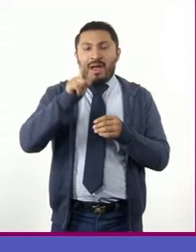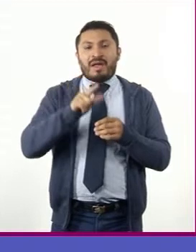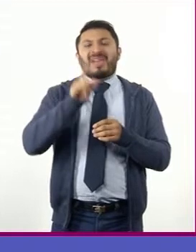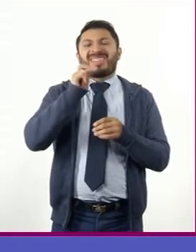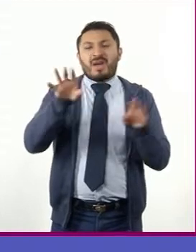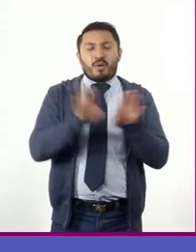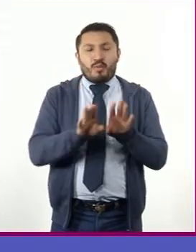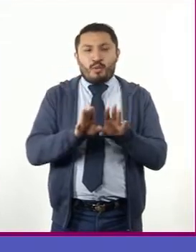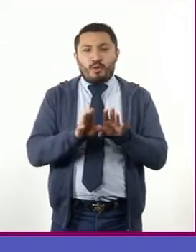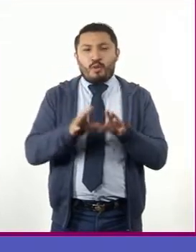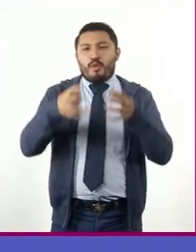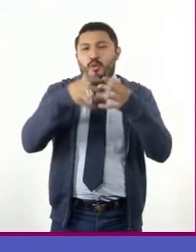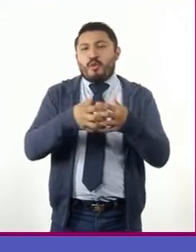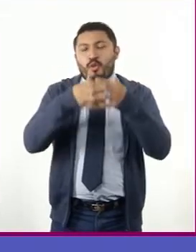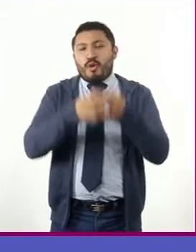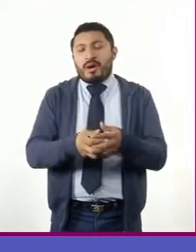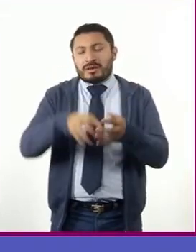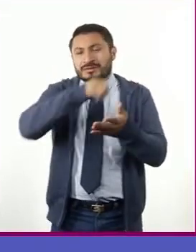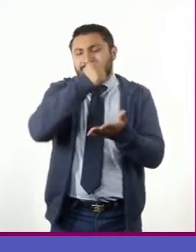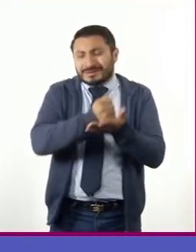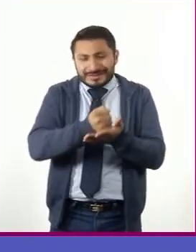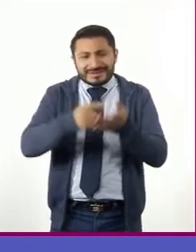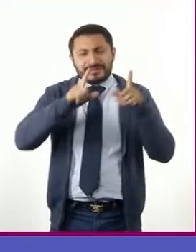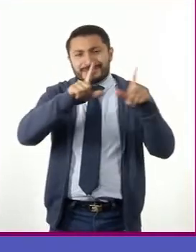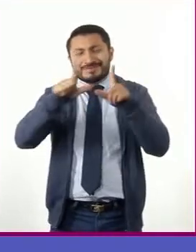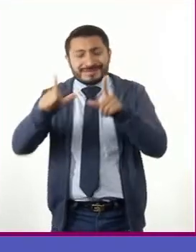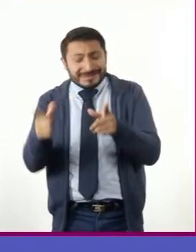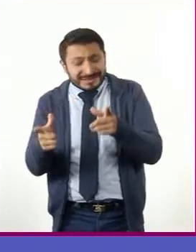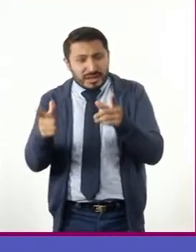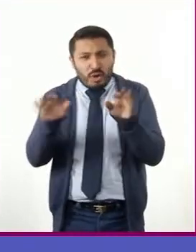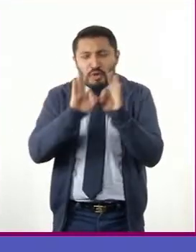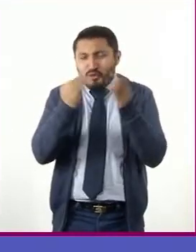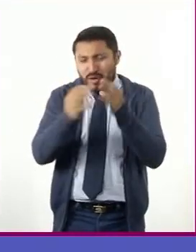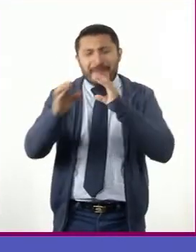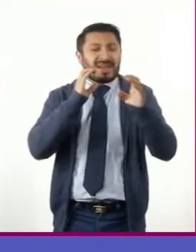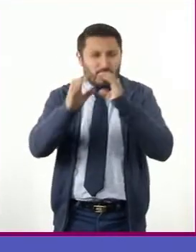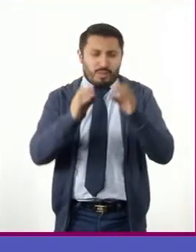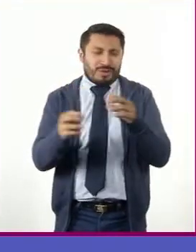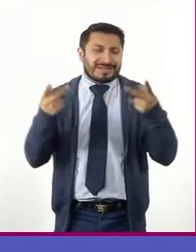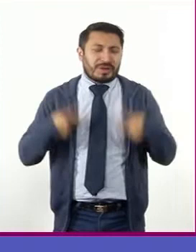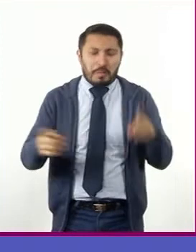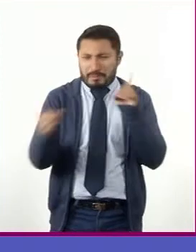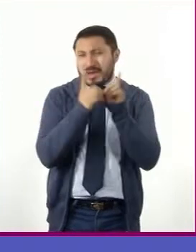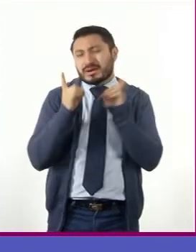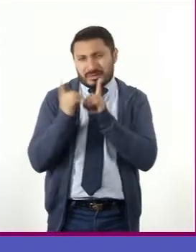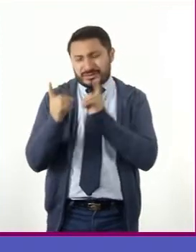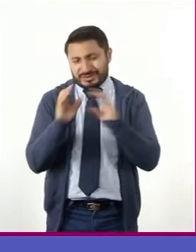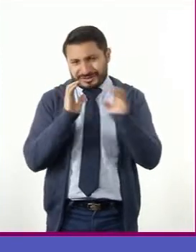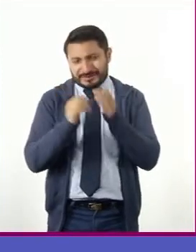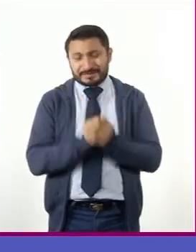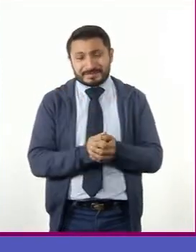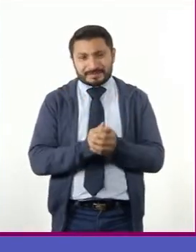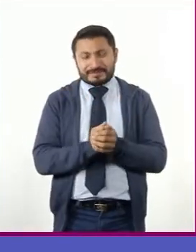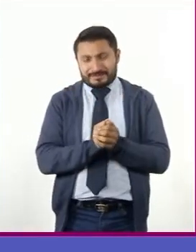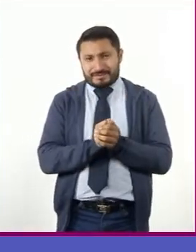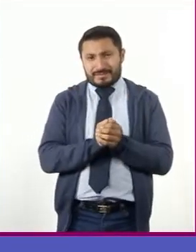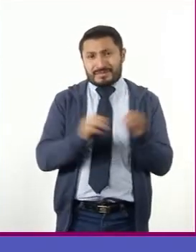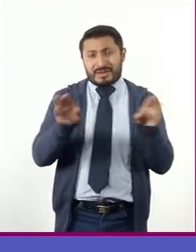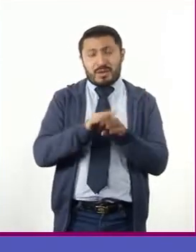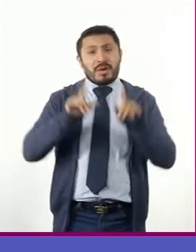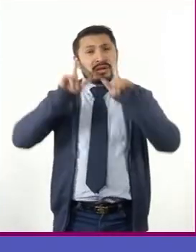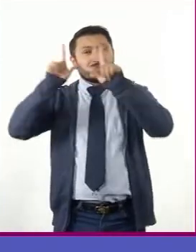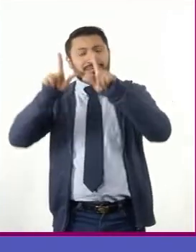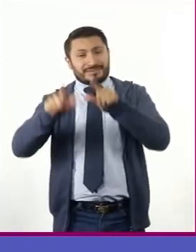es el sistema de signos a través del cual los individuos se comunican entre sí, de tal modo que coloquémoslo como encabezado